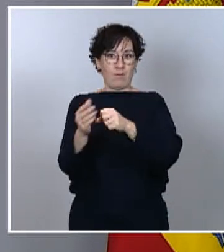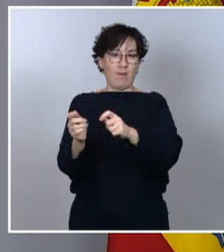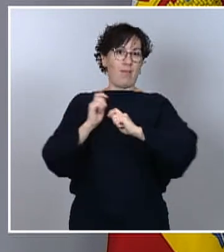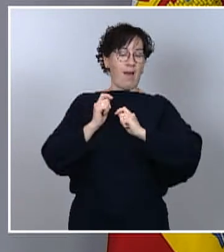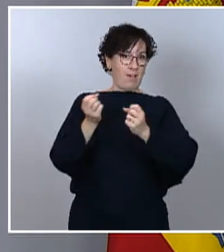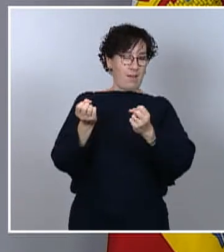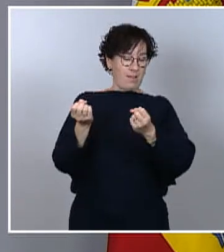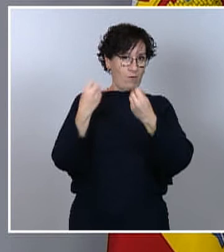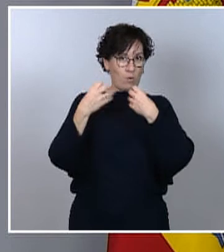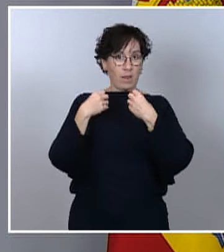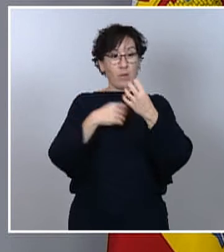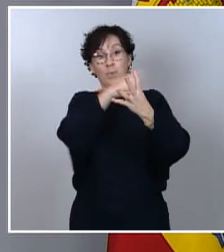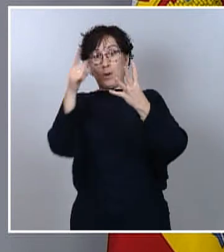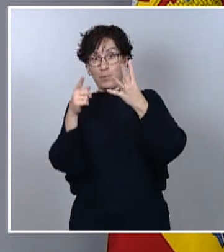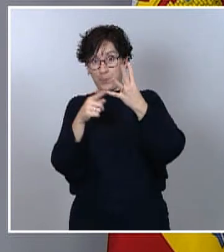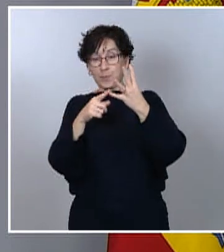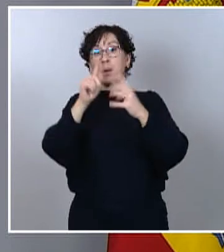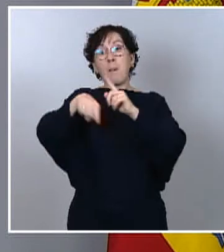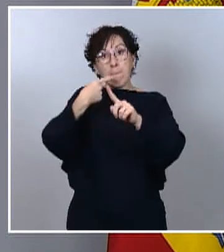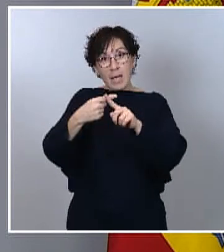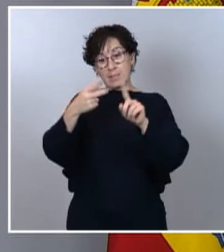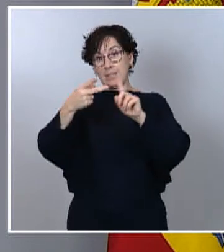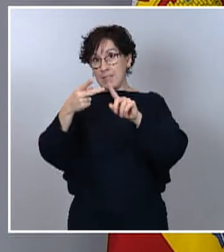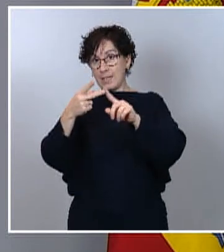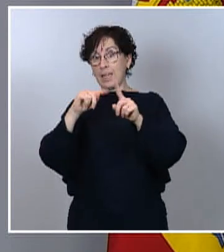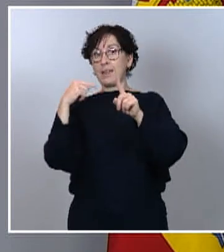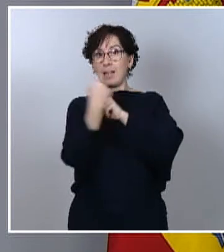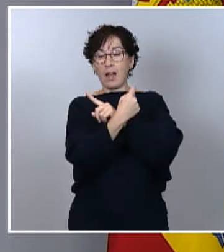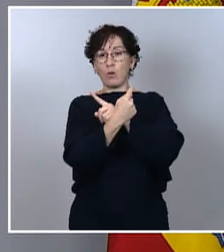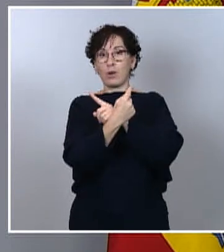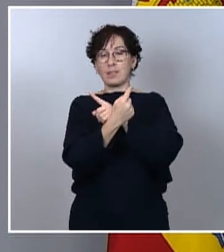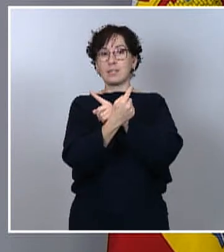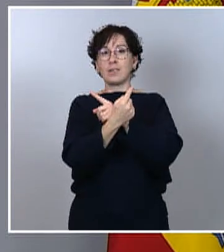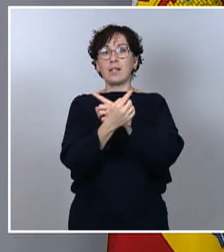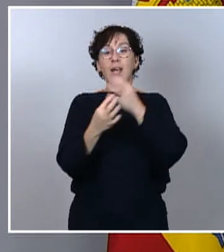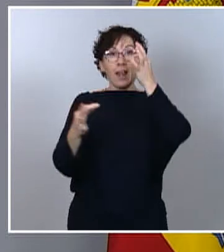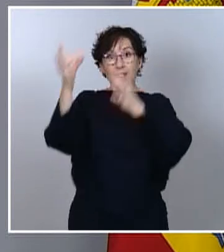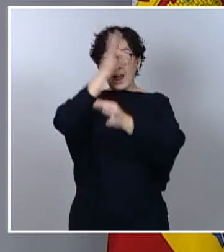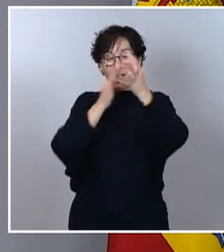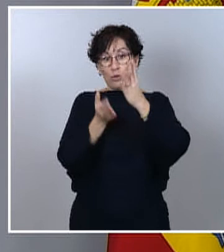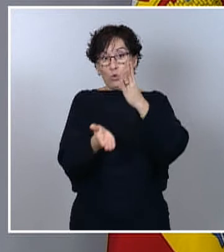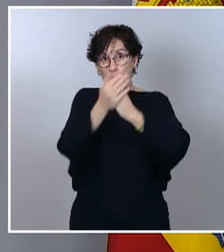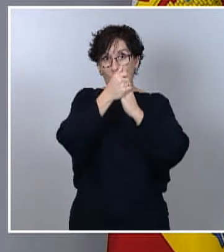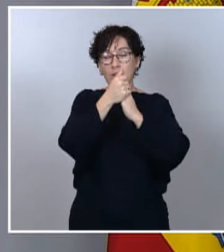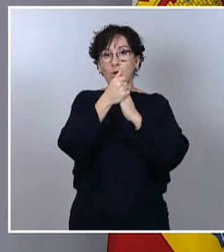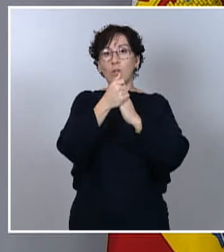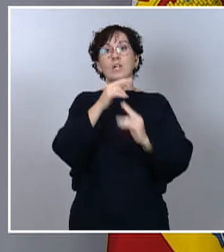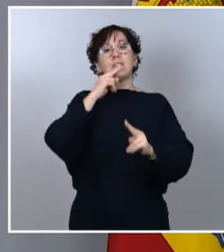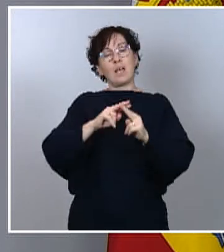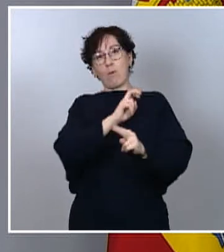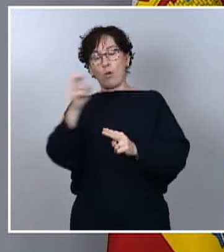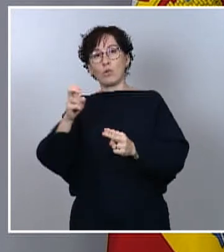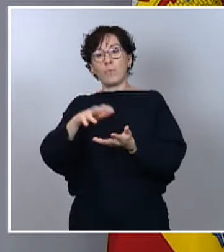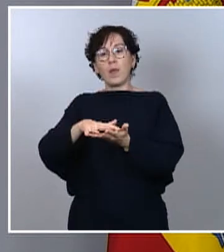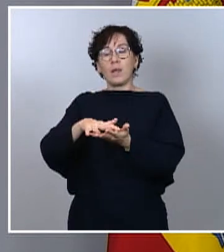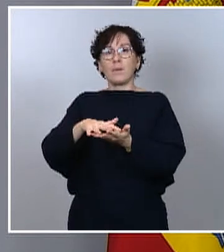siguiendo, con los datos obtenidos durante las 4 rondas, estimamos lo que se llama la prevalencia acumulada o prevalencia